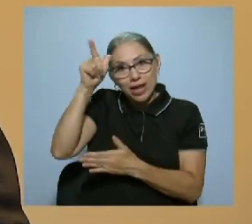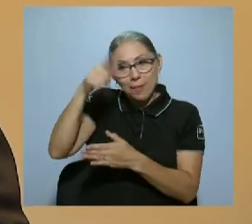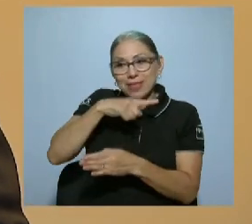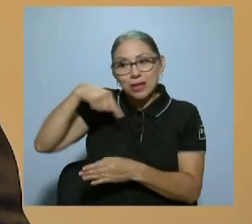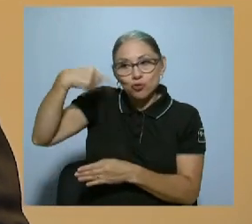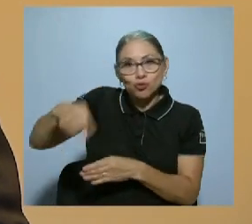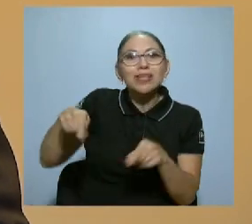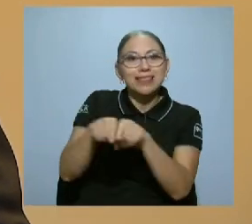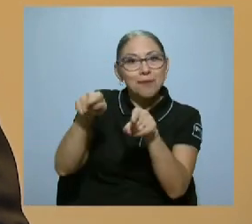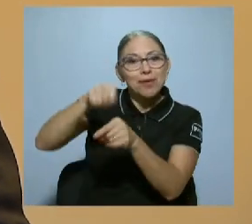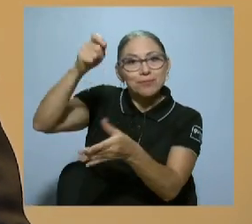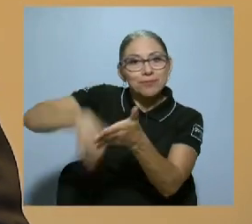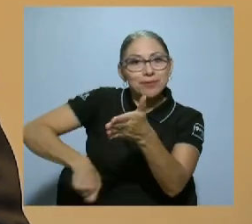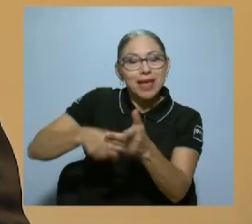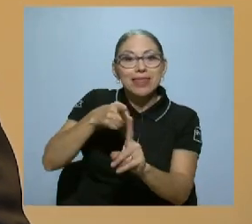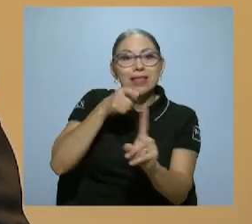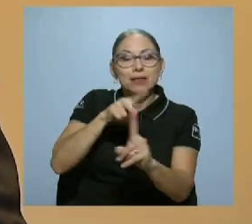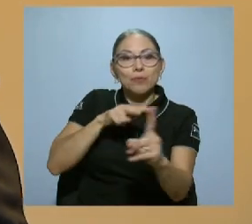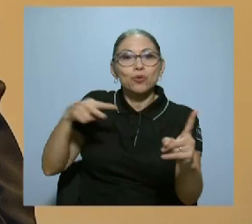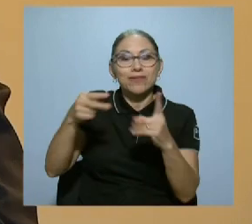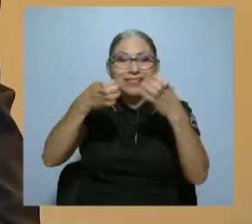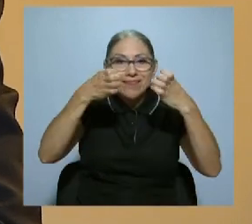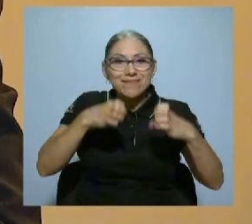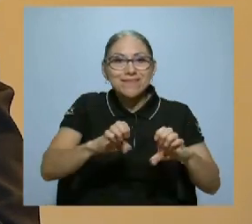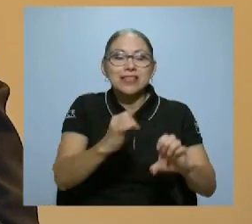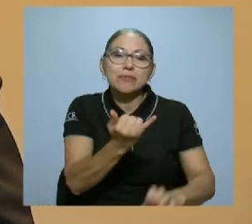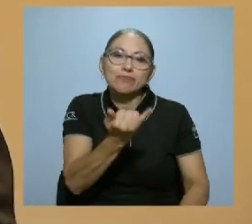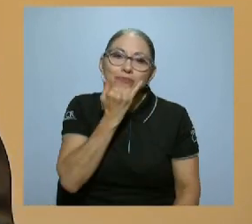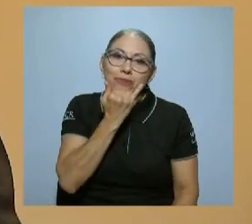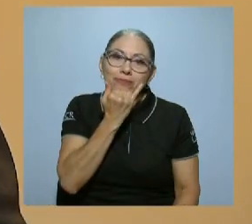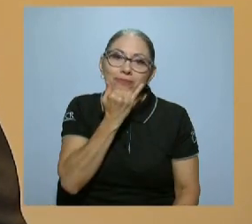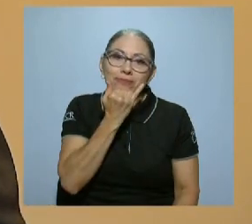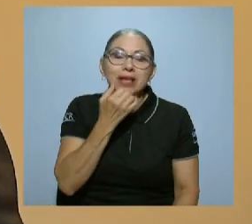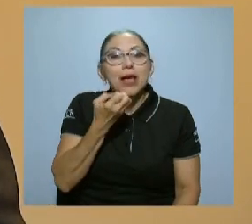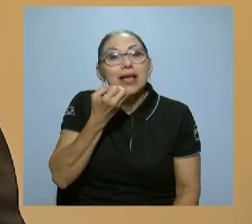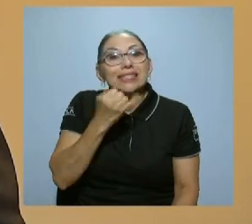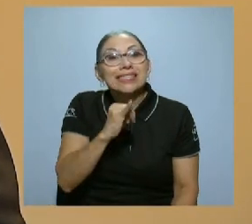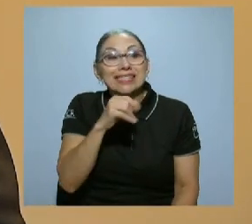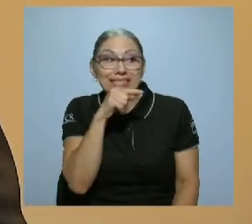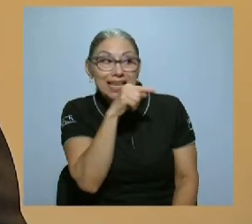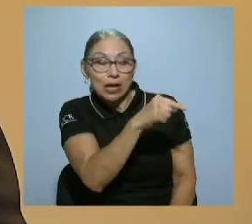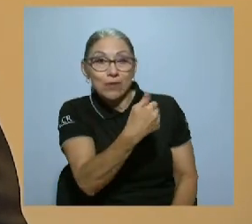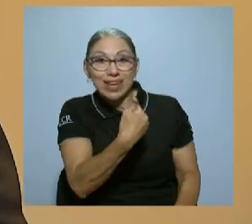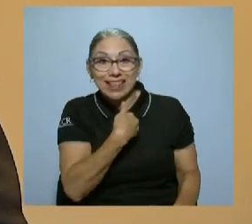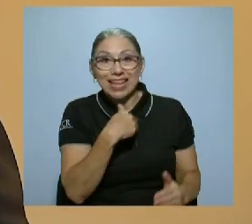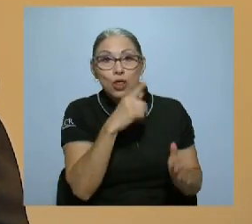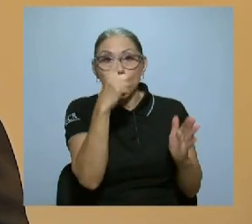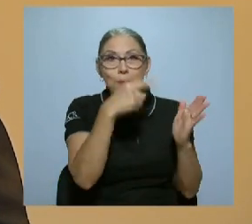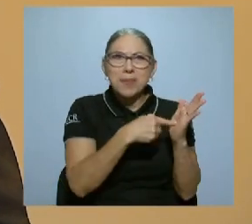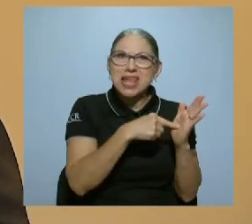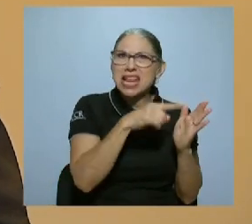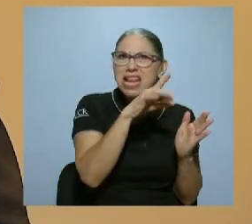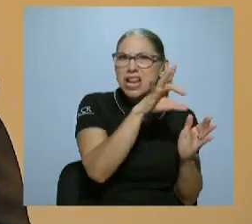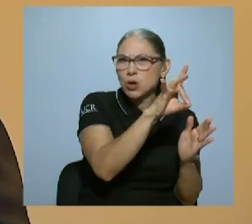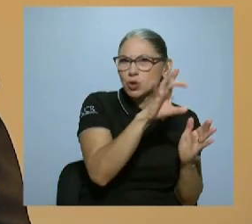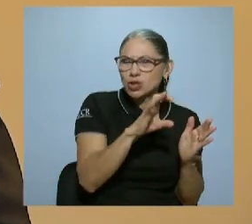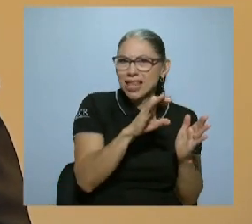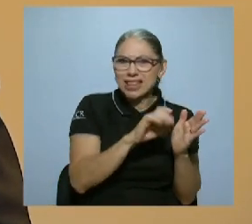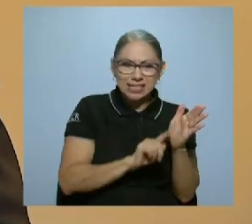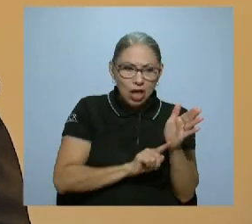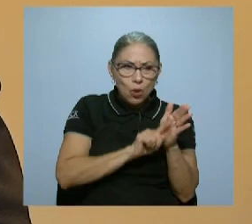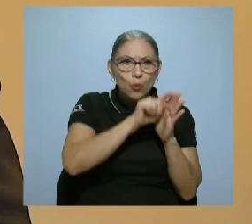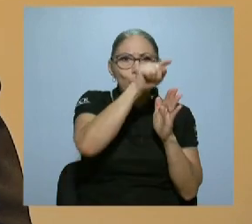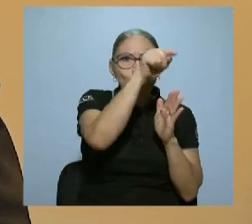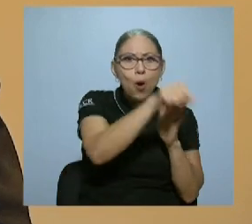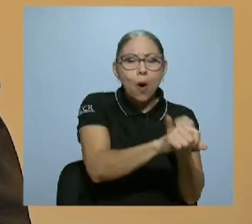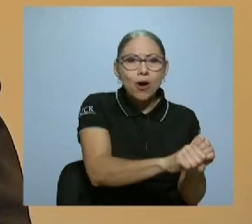el punto de vista estratégico fue un claro error, porque si hubiera tenido las 1.800 o 1.700 ojivas nucleares,